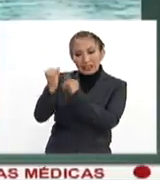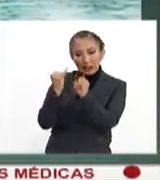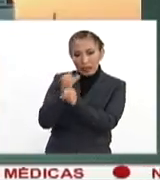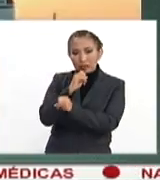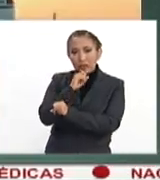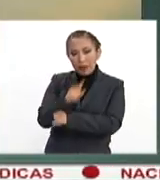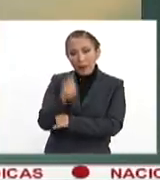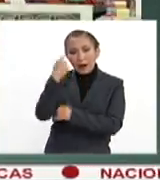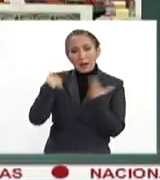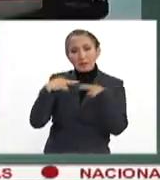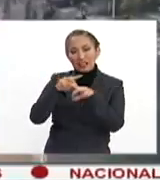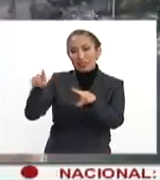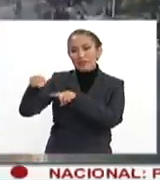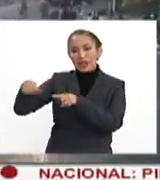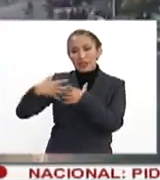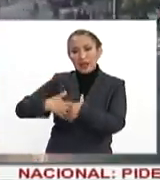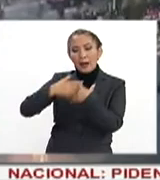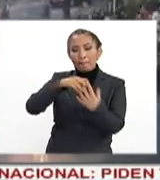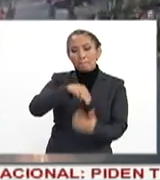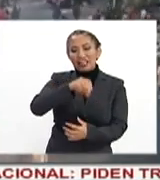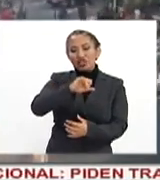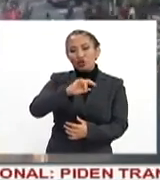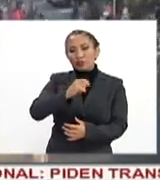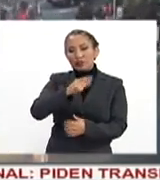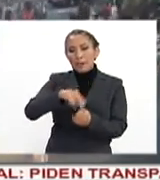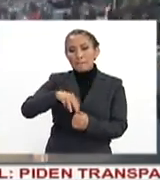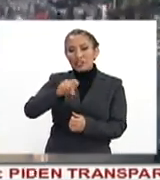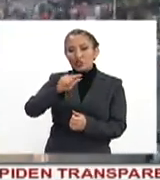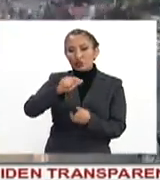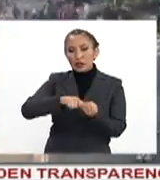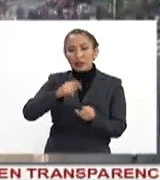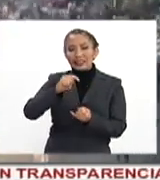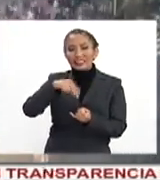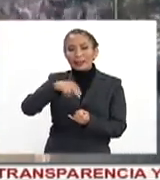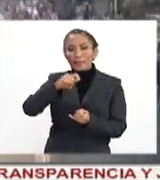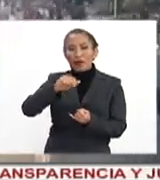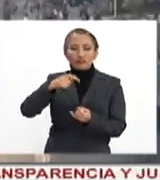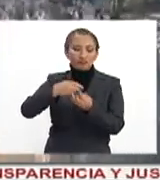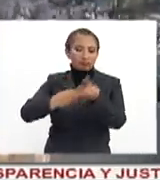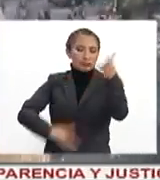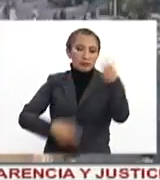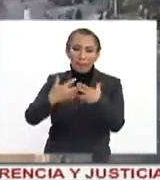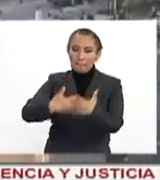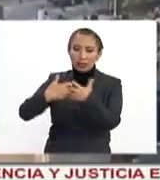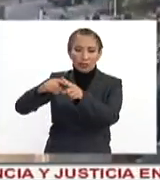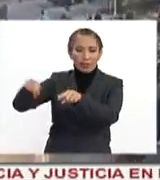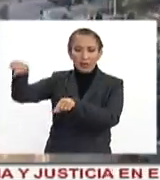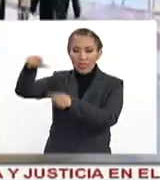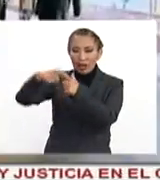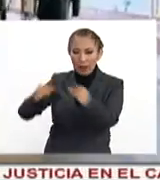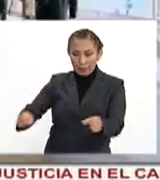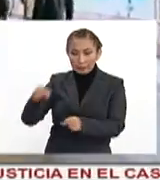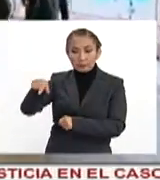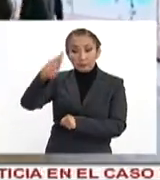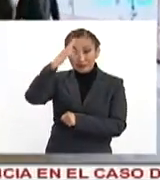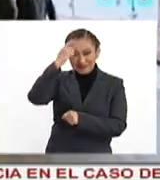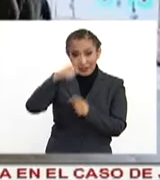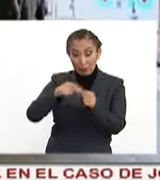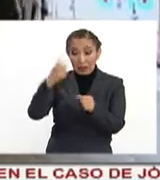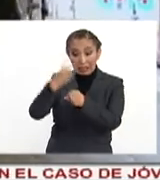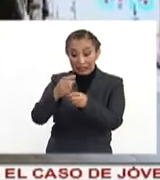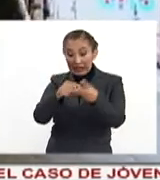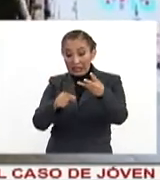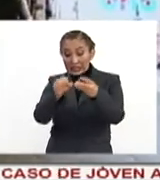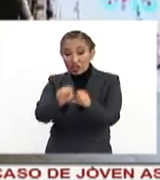internacional, así como con representantes de las firmas Mitsubishi, Mitsui, Nippon Steel, entre otras importantes compañías. Recordemos que Japón es el